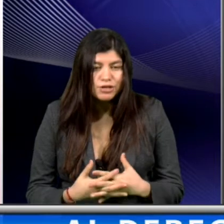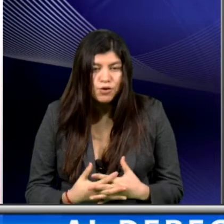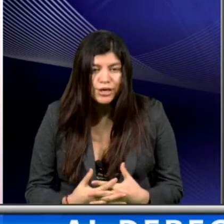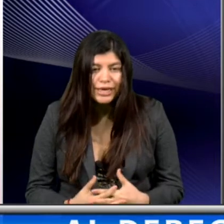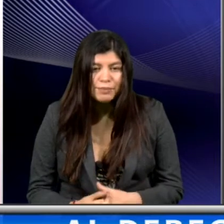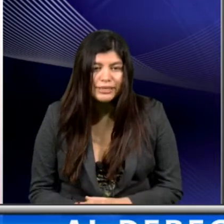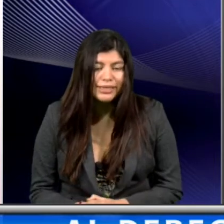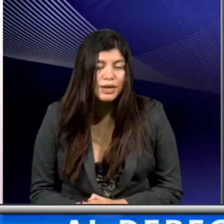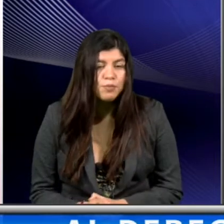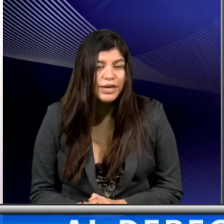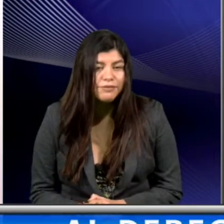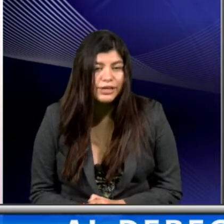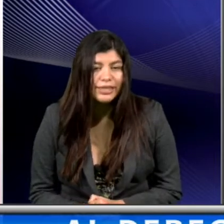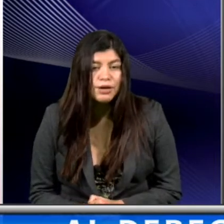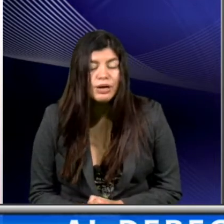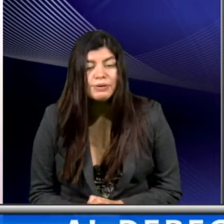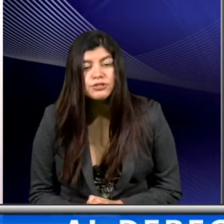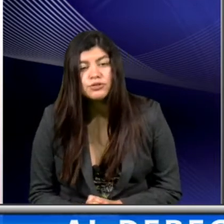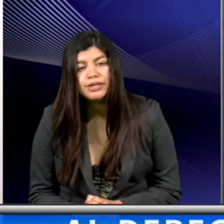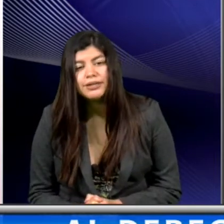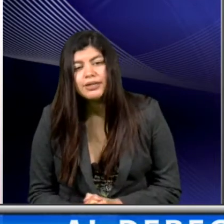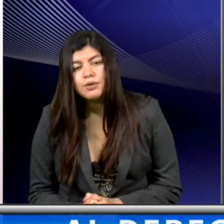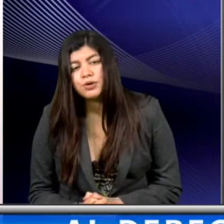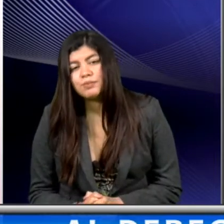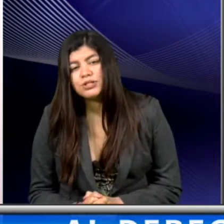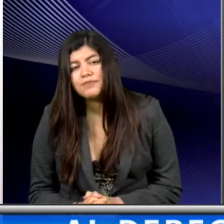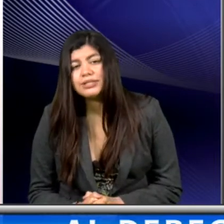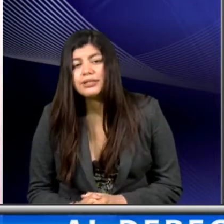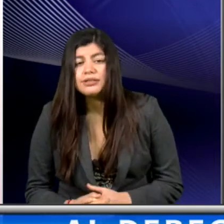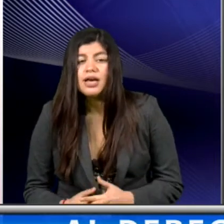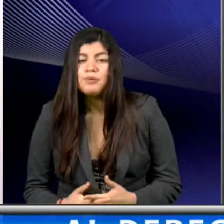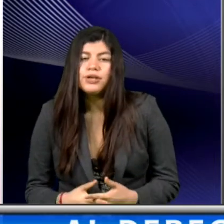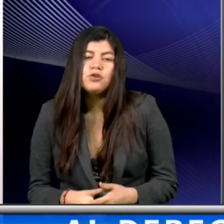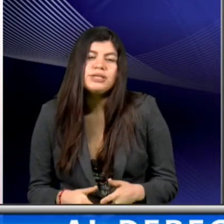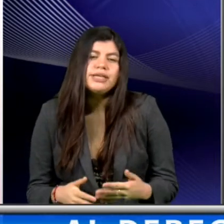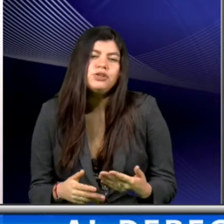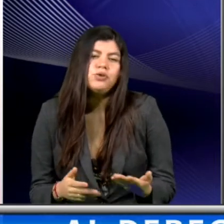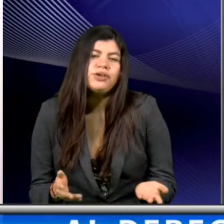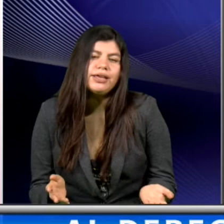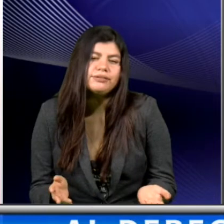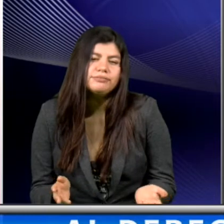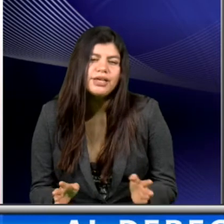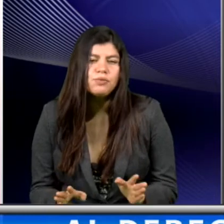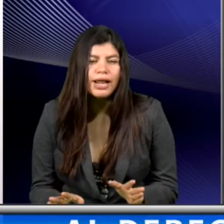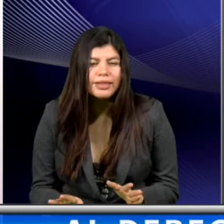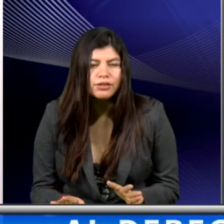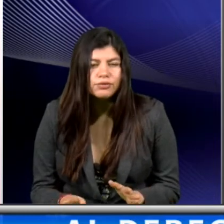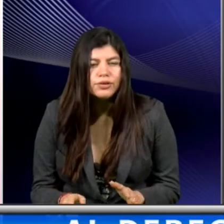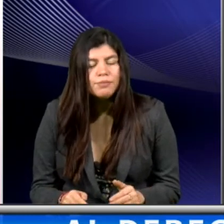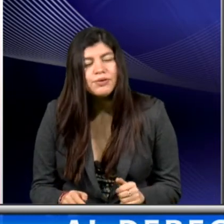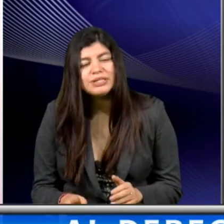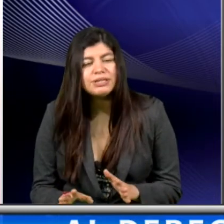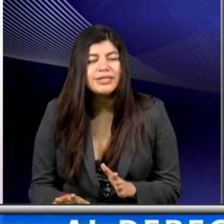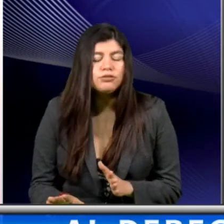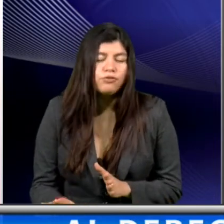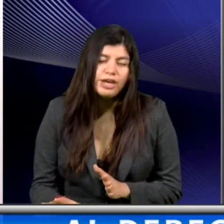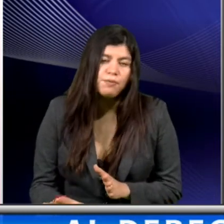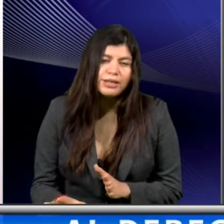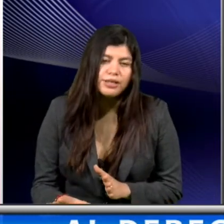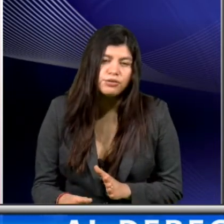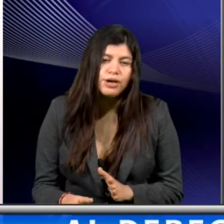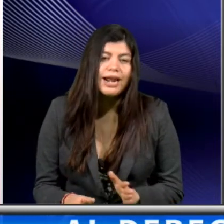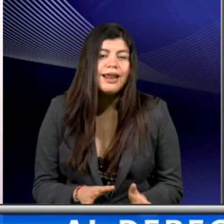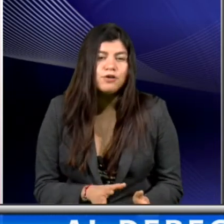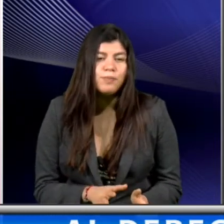físicamente, psicológicamente le pueden afectar a una persona? Porque muchas veces dicen, pero es que yo me siento bien en un ratito, pero ese me siento bien